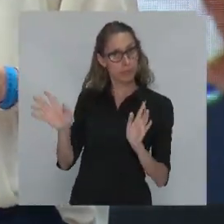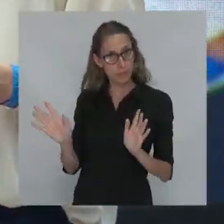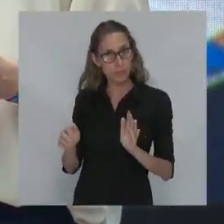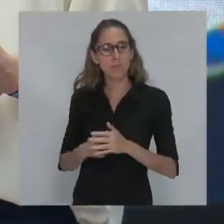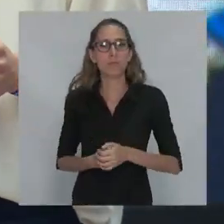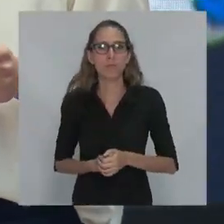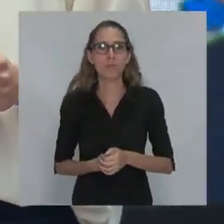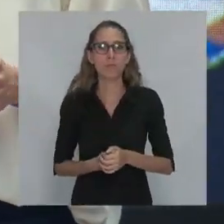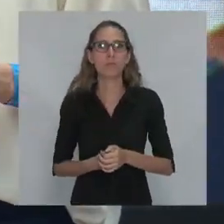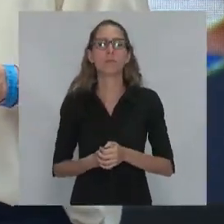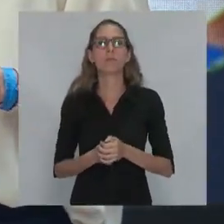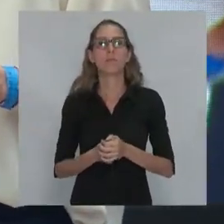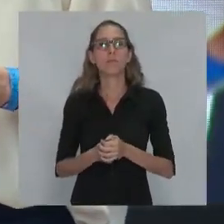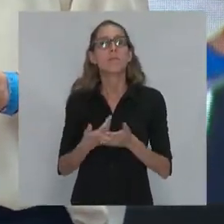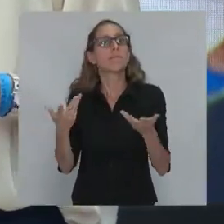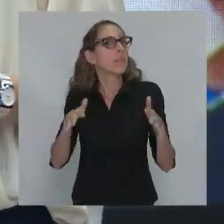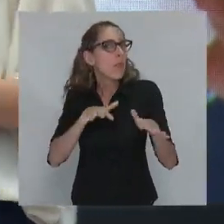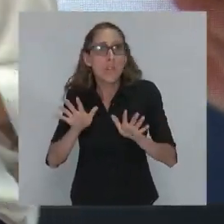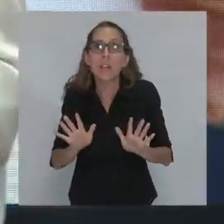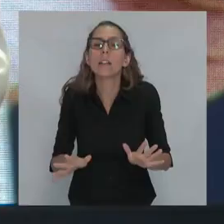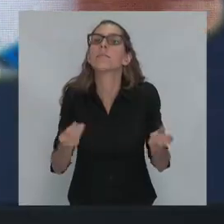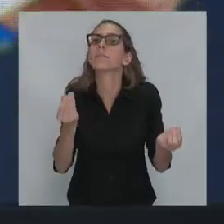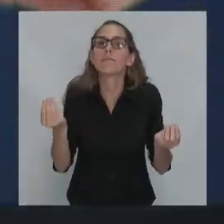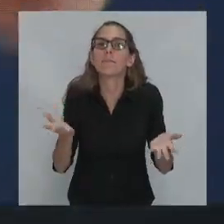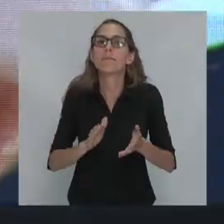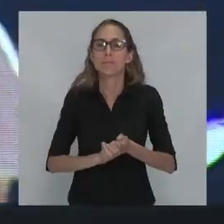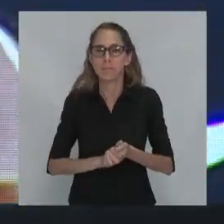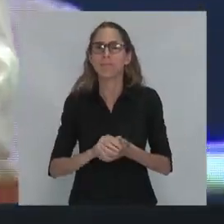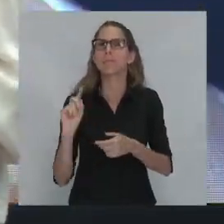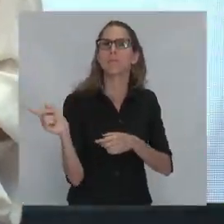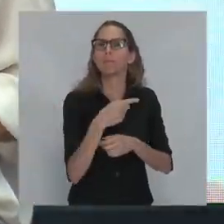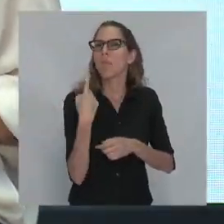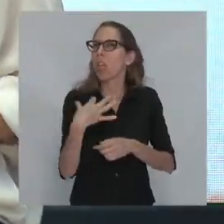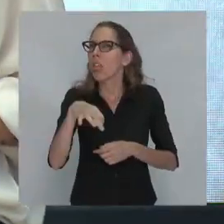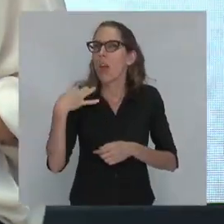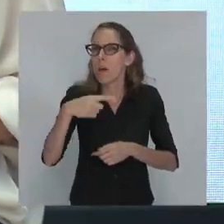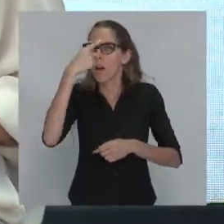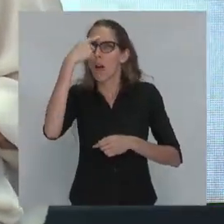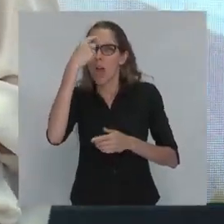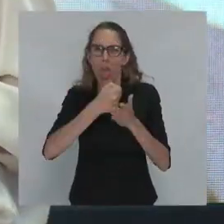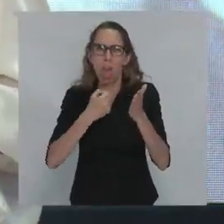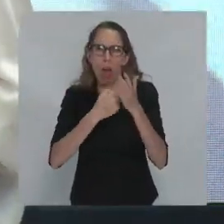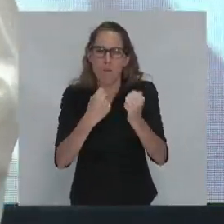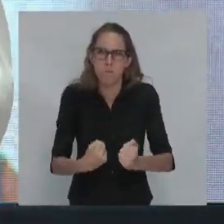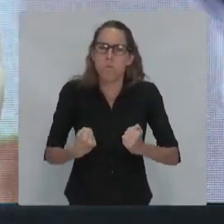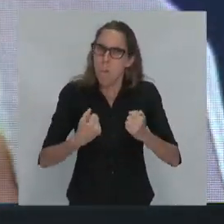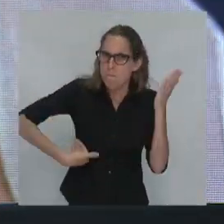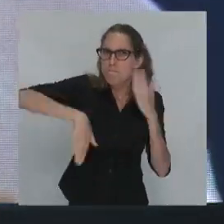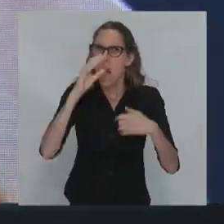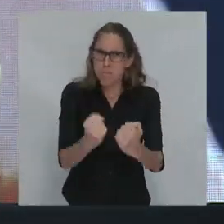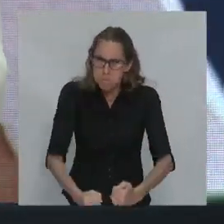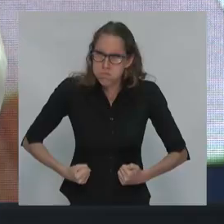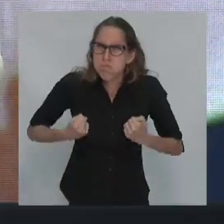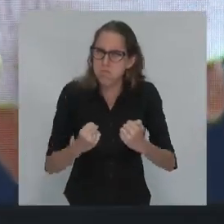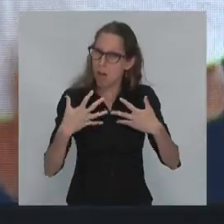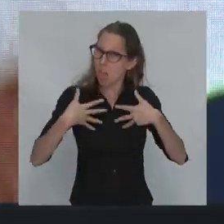Esto nos exige no solo redoblar las luchas en defensa de la educación